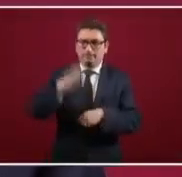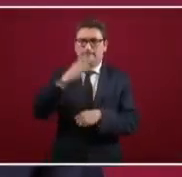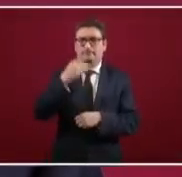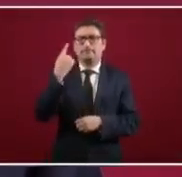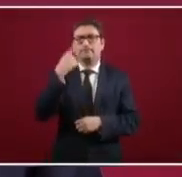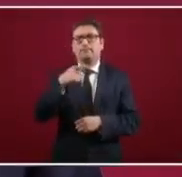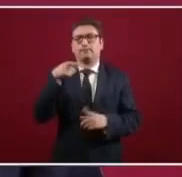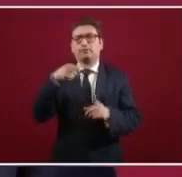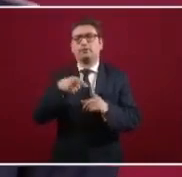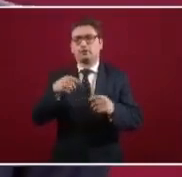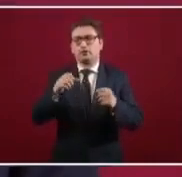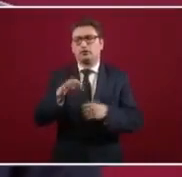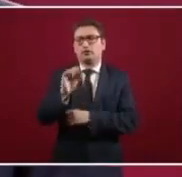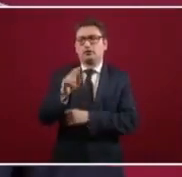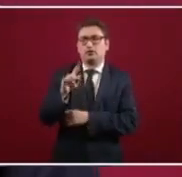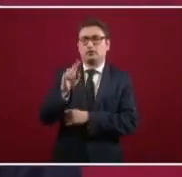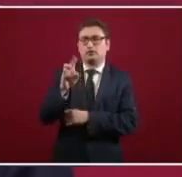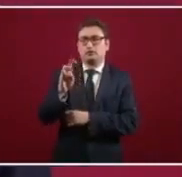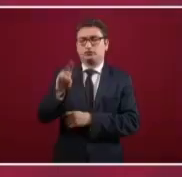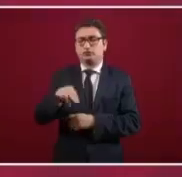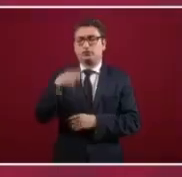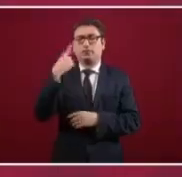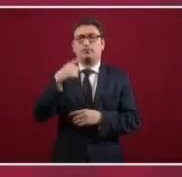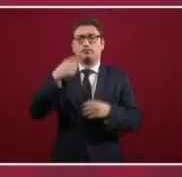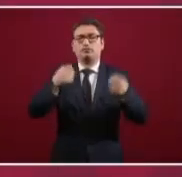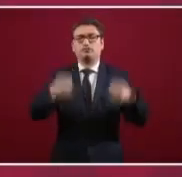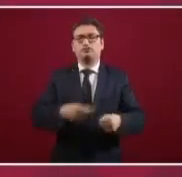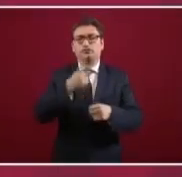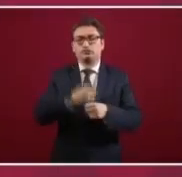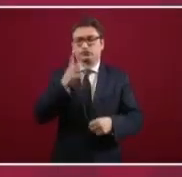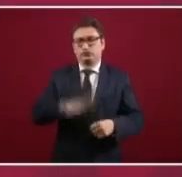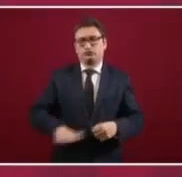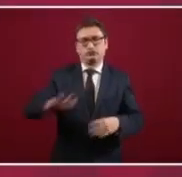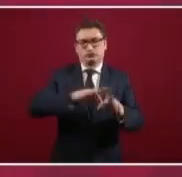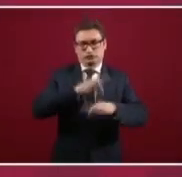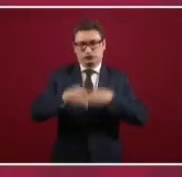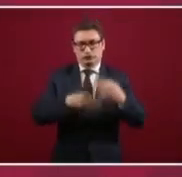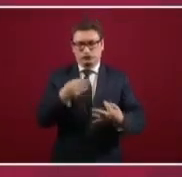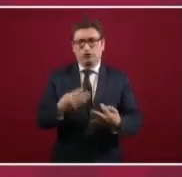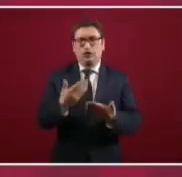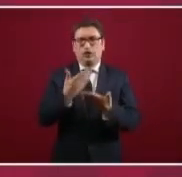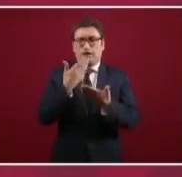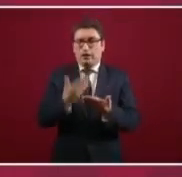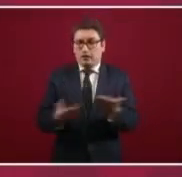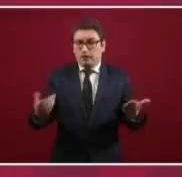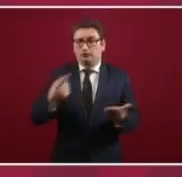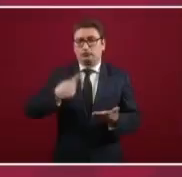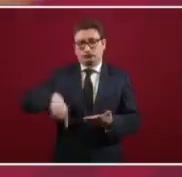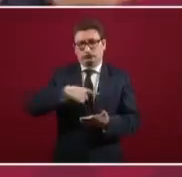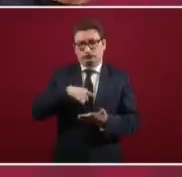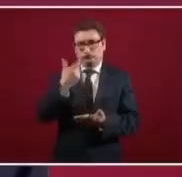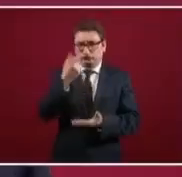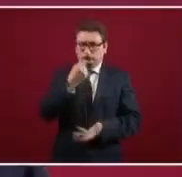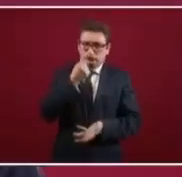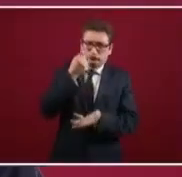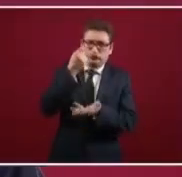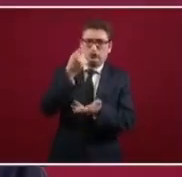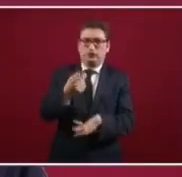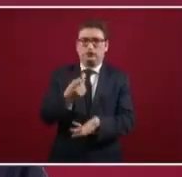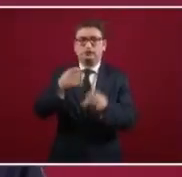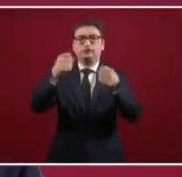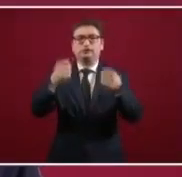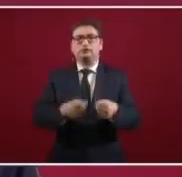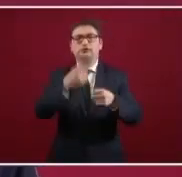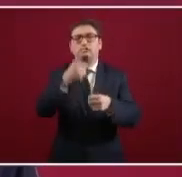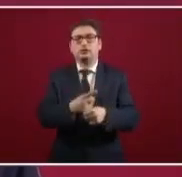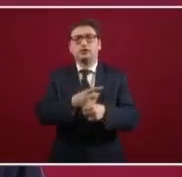fortamun para seguridad pública hacemos la precise de que ya no es seguridad